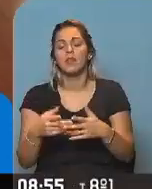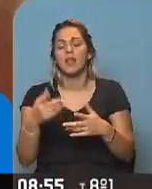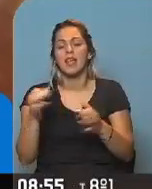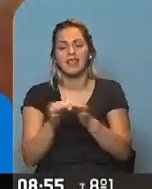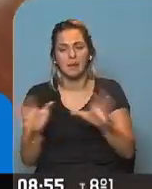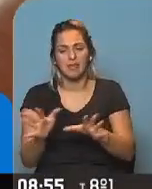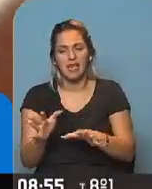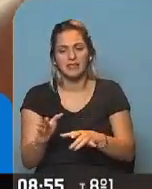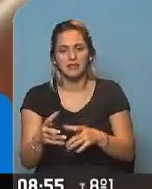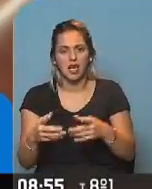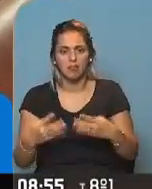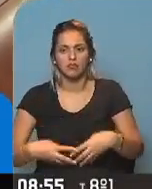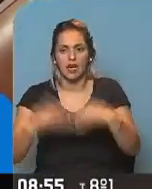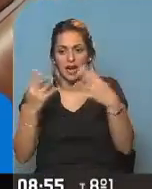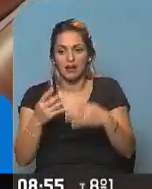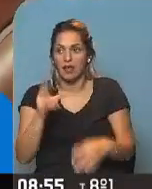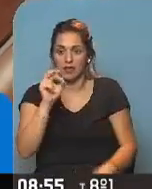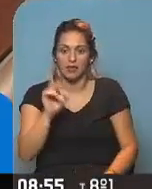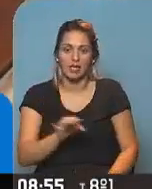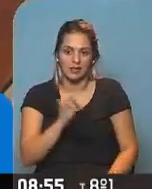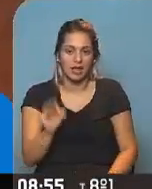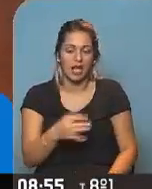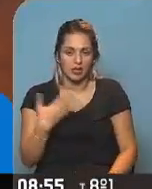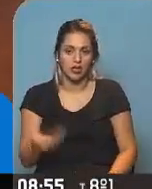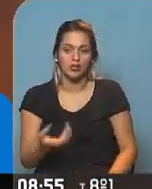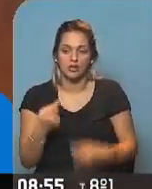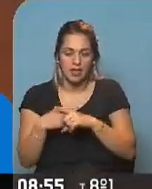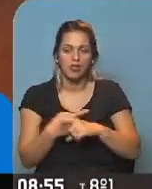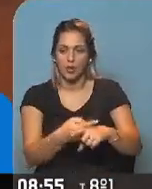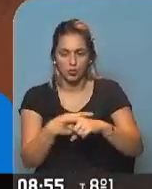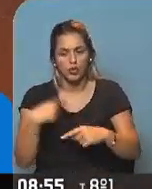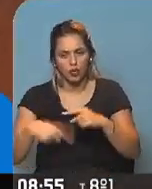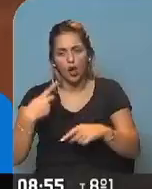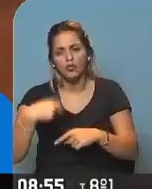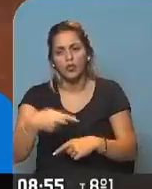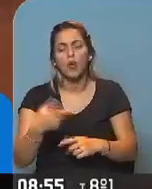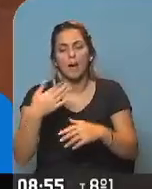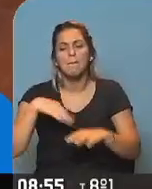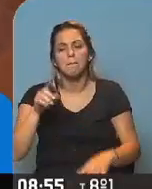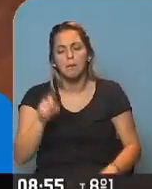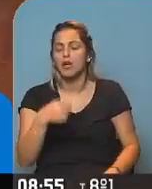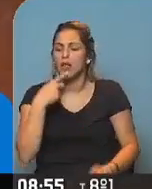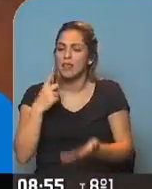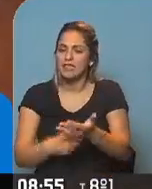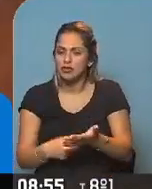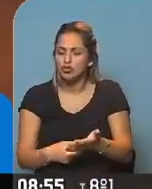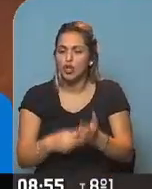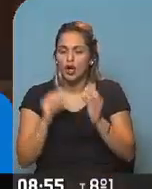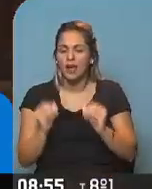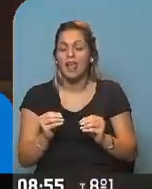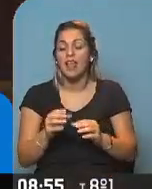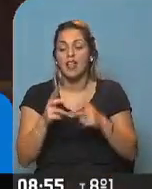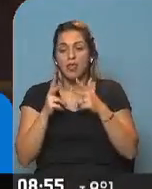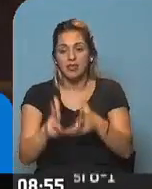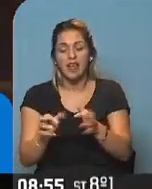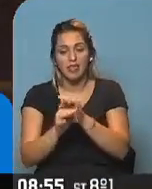sin ello una guerra civil de 30 años es decir las discusiones siguieron pero se tomó esa decisión de declarar la